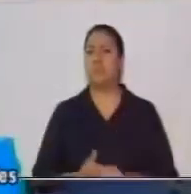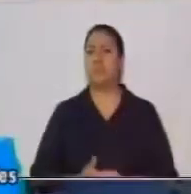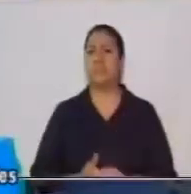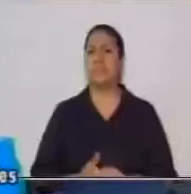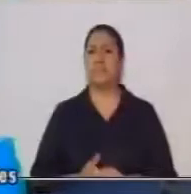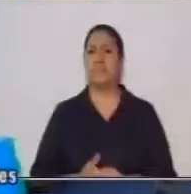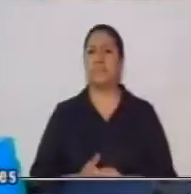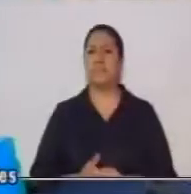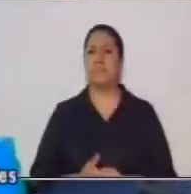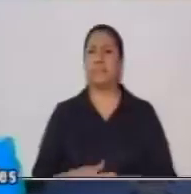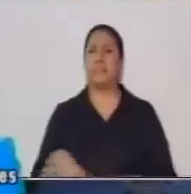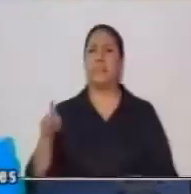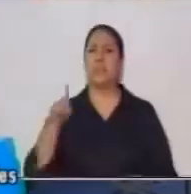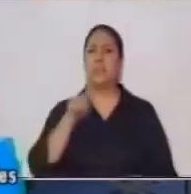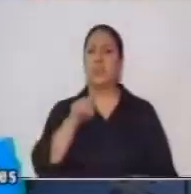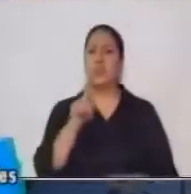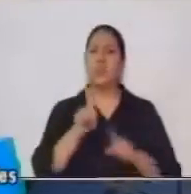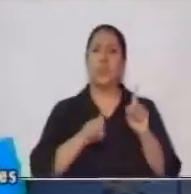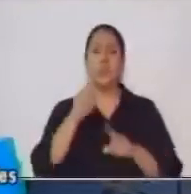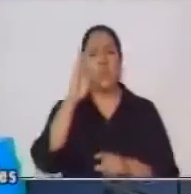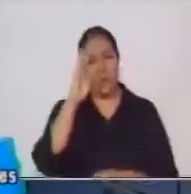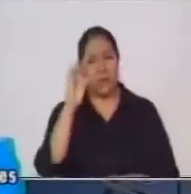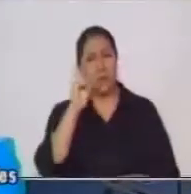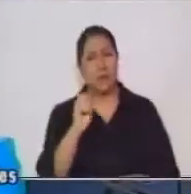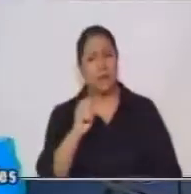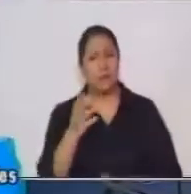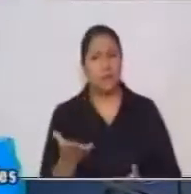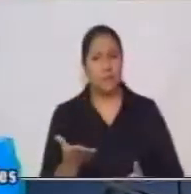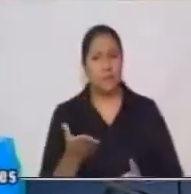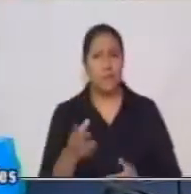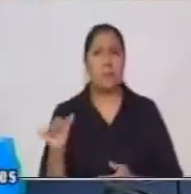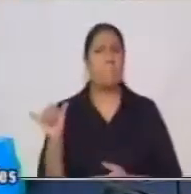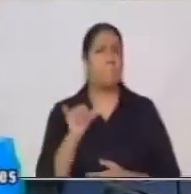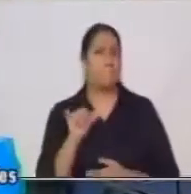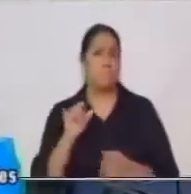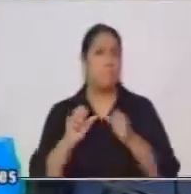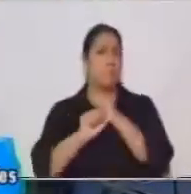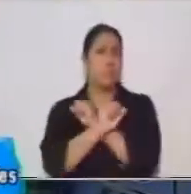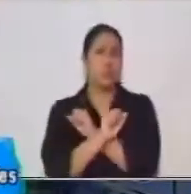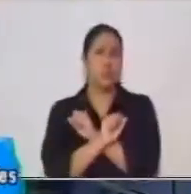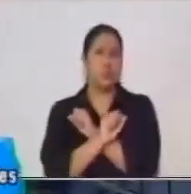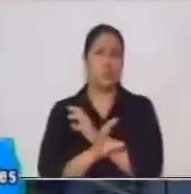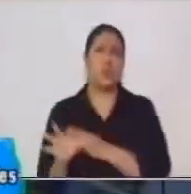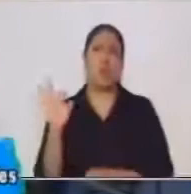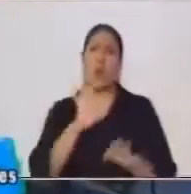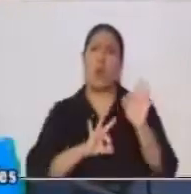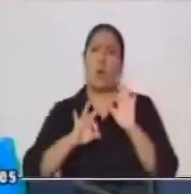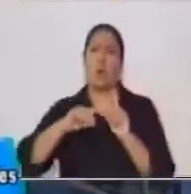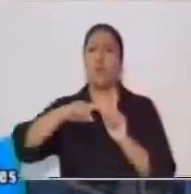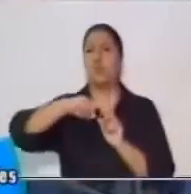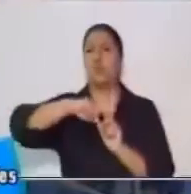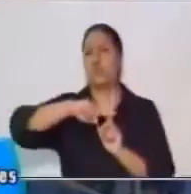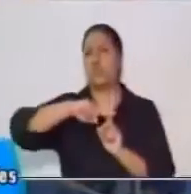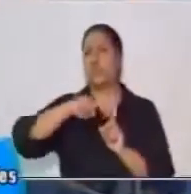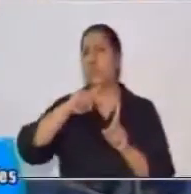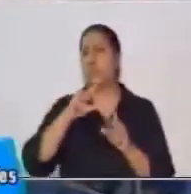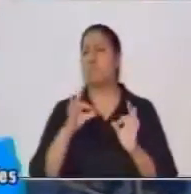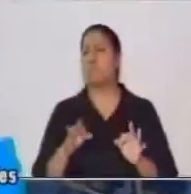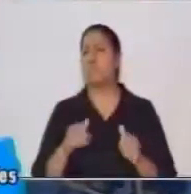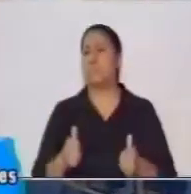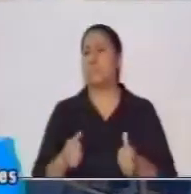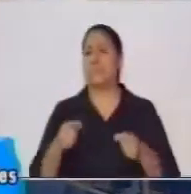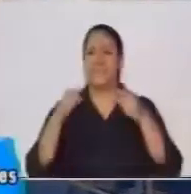¿qué estás tú observando? ¿Será lo mismo multiplicar o será suma? Excelente, te